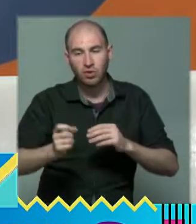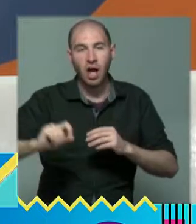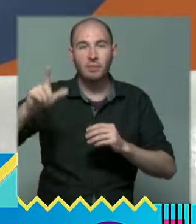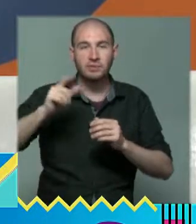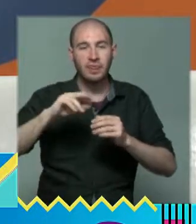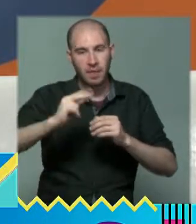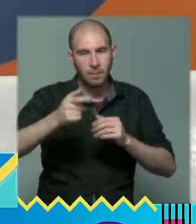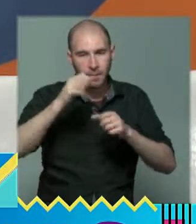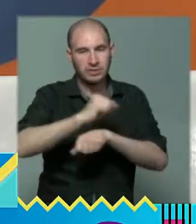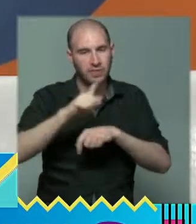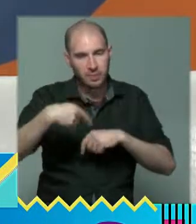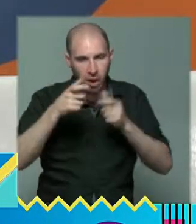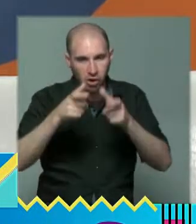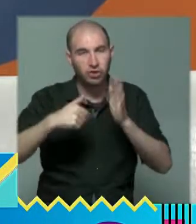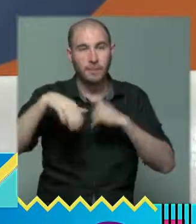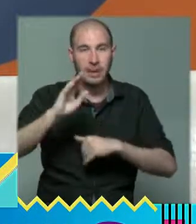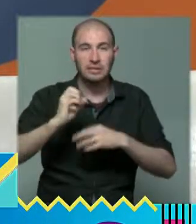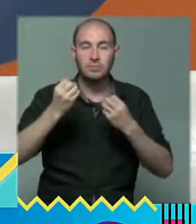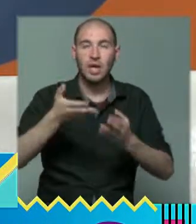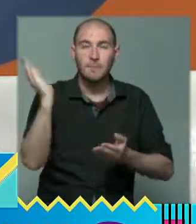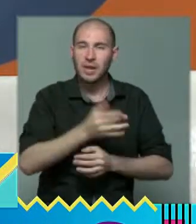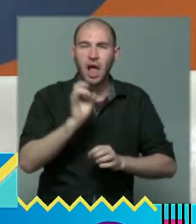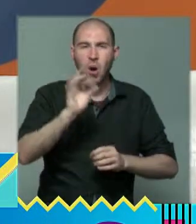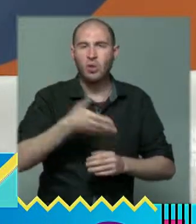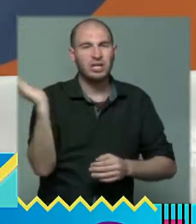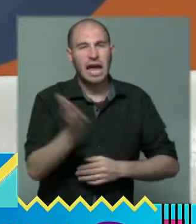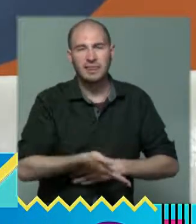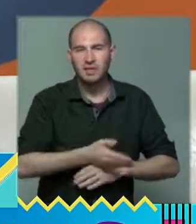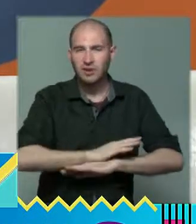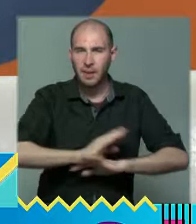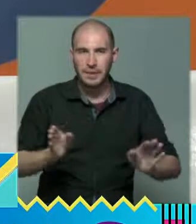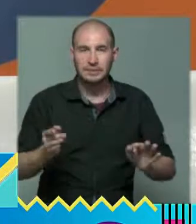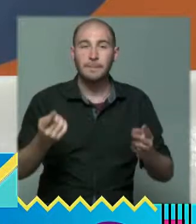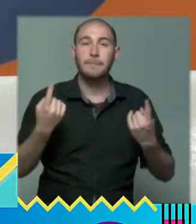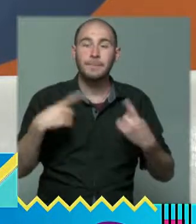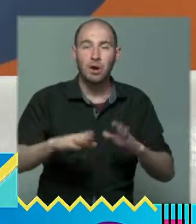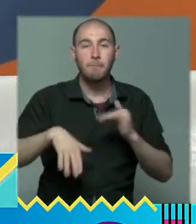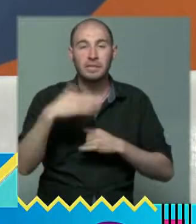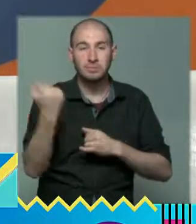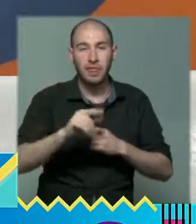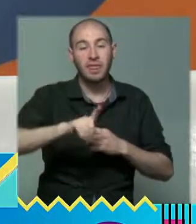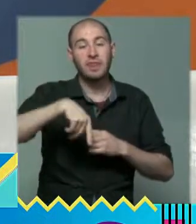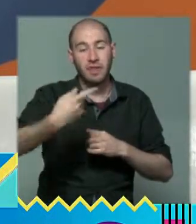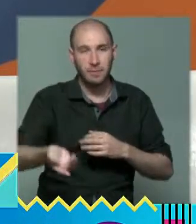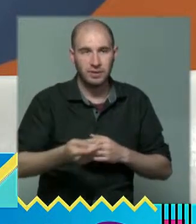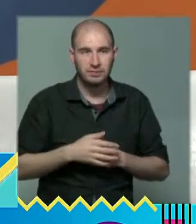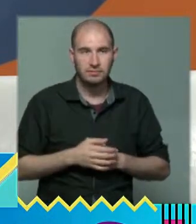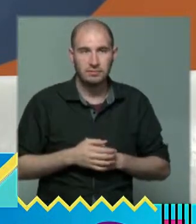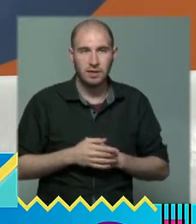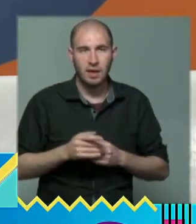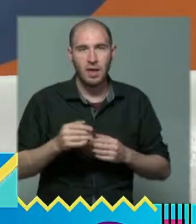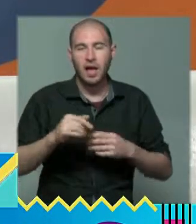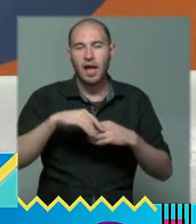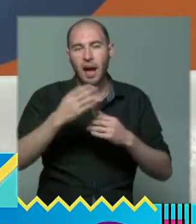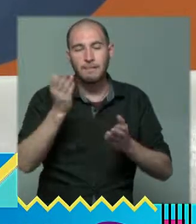medidas postpenitenciarias, pensando de que la pena solamente va a ser un castigo, pero que lo importante es lo que viene por